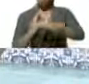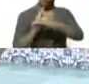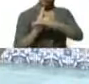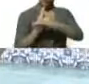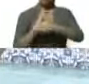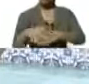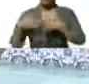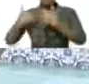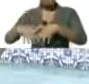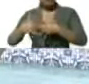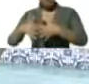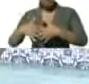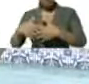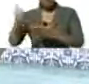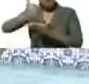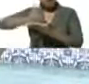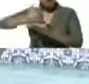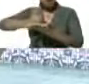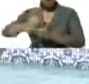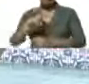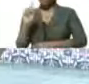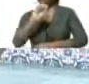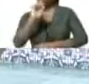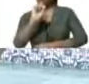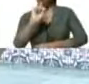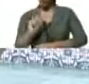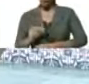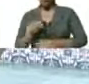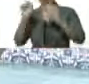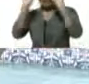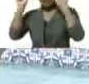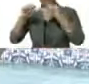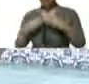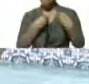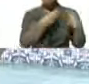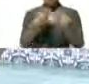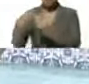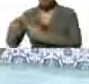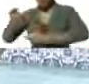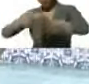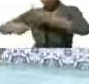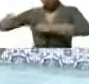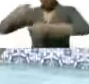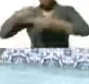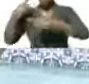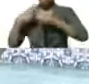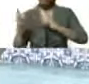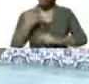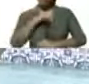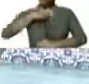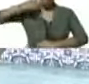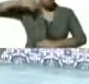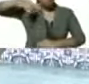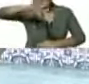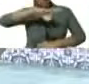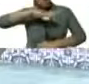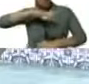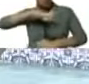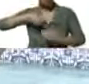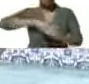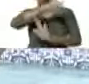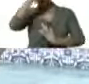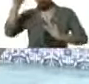no ha detenido la industria farmacológica ni el sistema de distribución y comercialización, pero nuestra población en